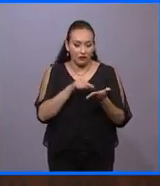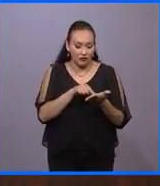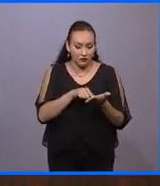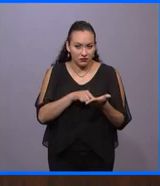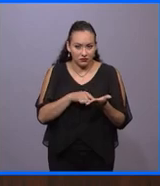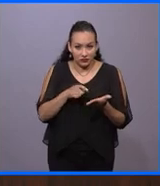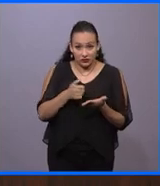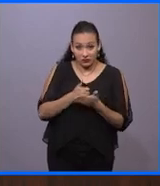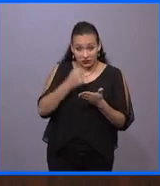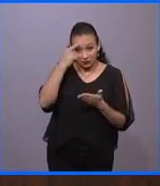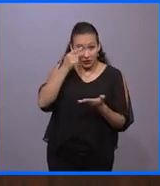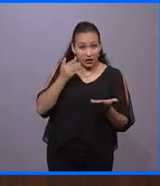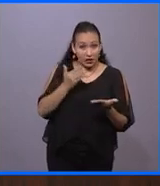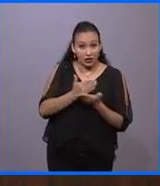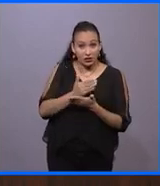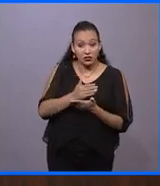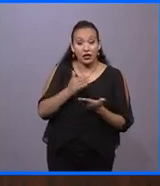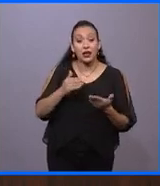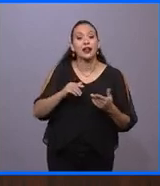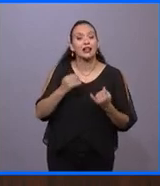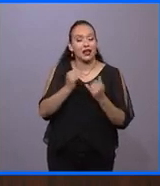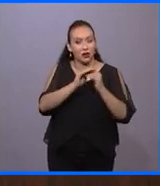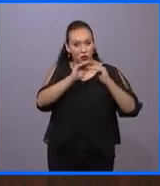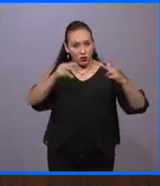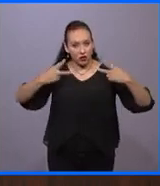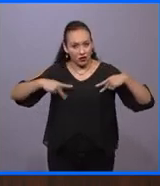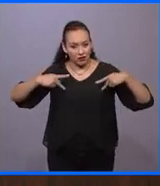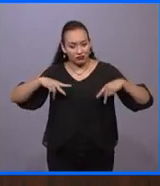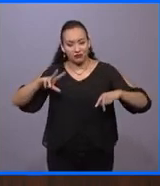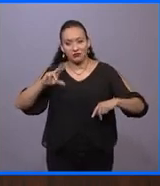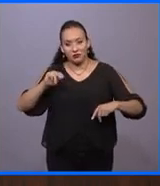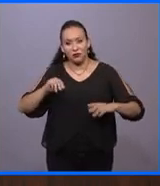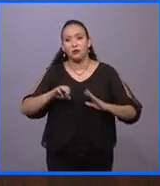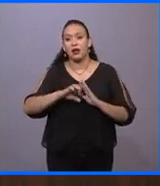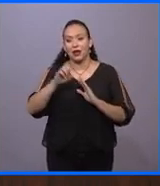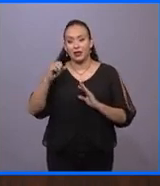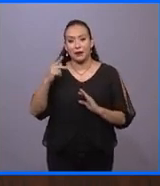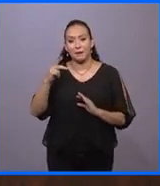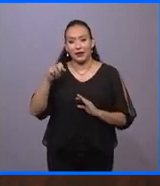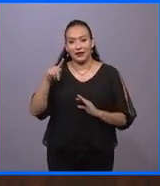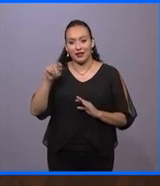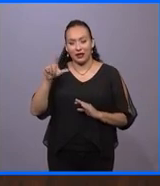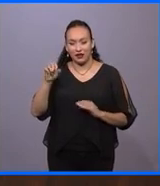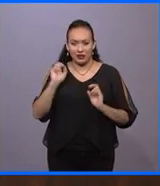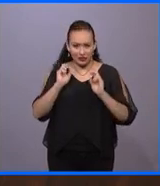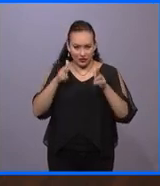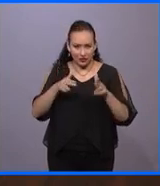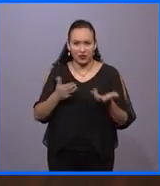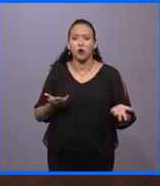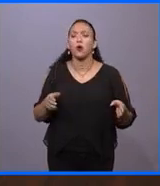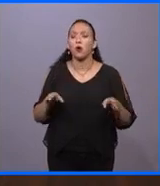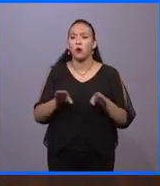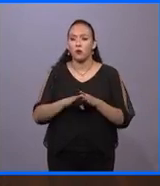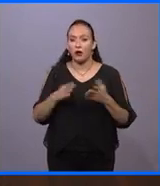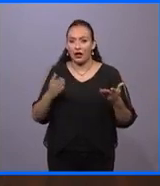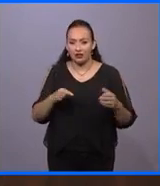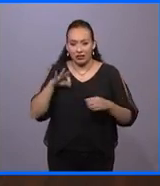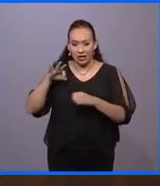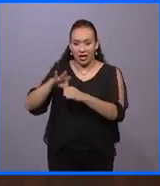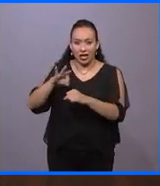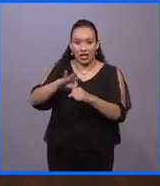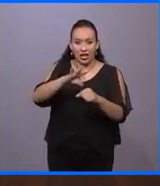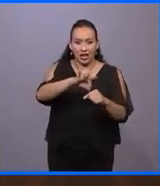para garantizar la normalidad democrática en Panteló, Chiapas, mediante la realización de las